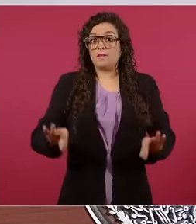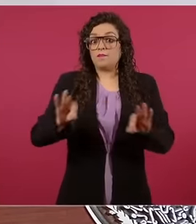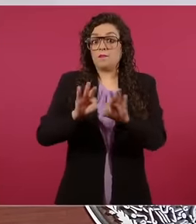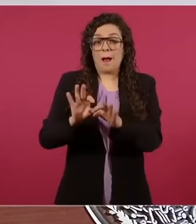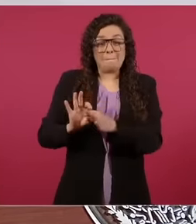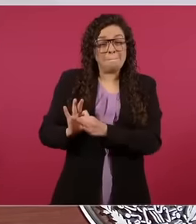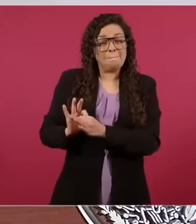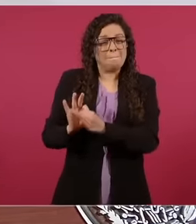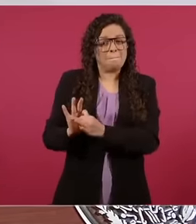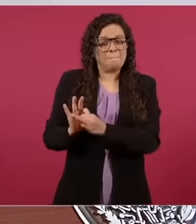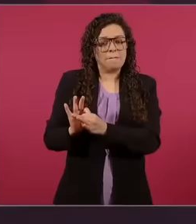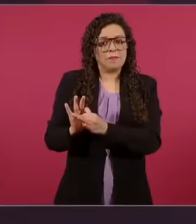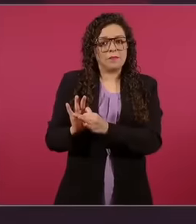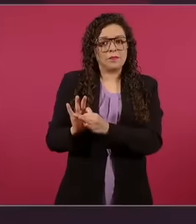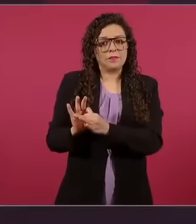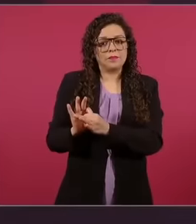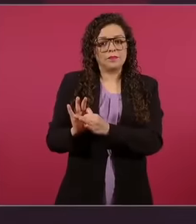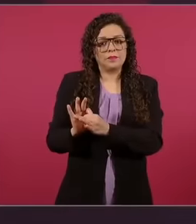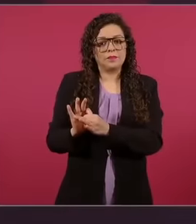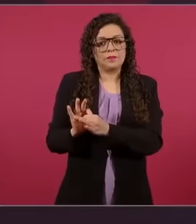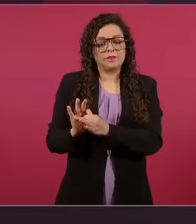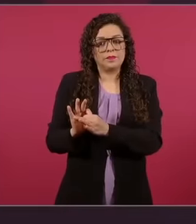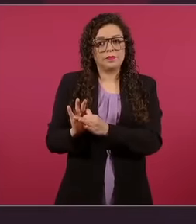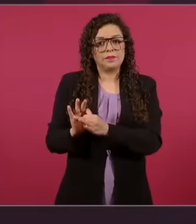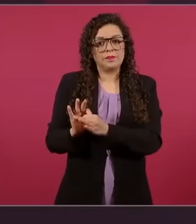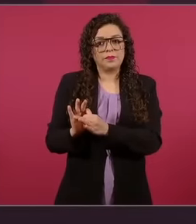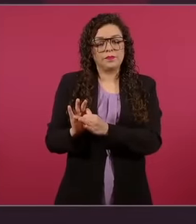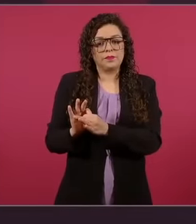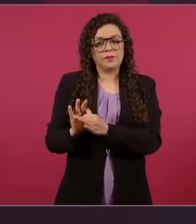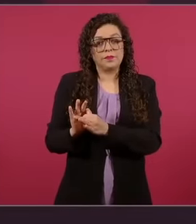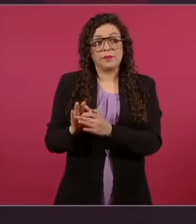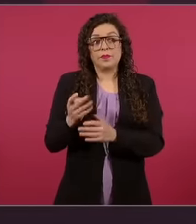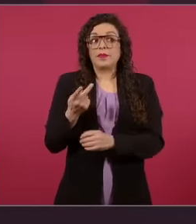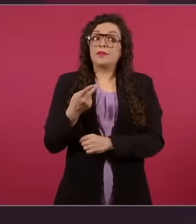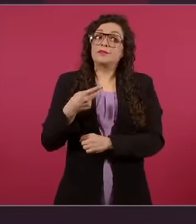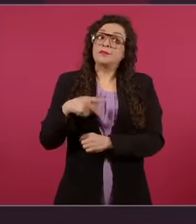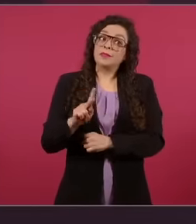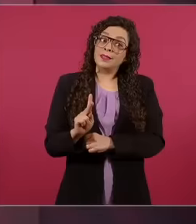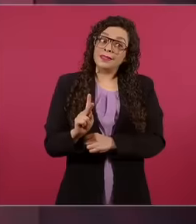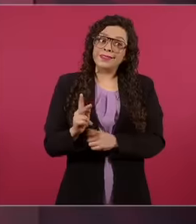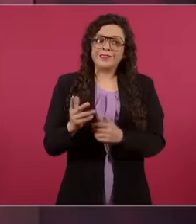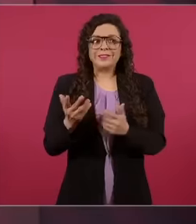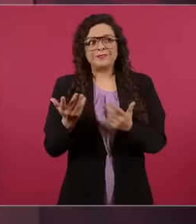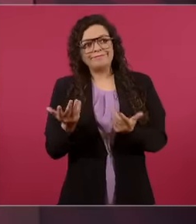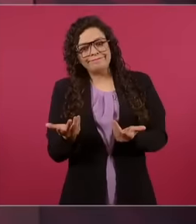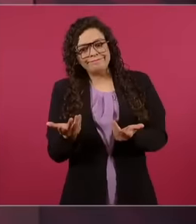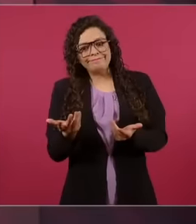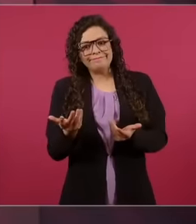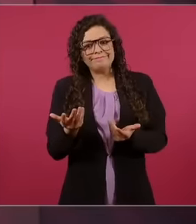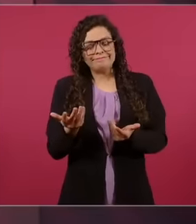Pero todo esto es provocado porque